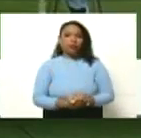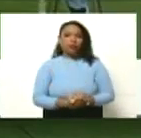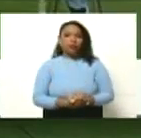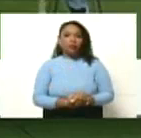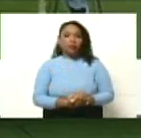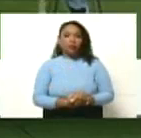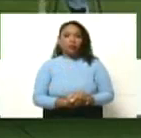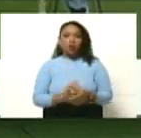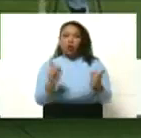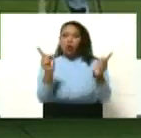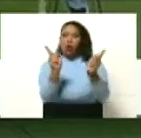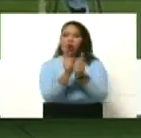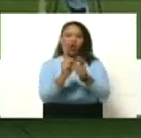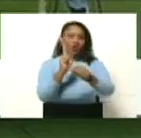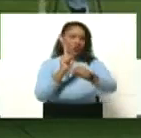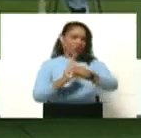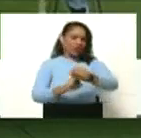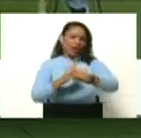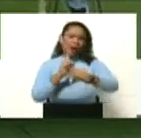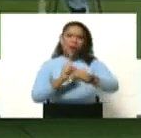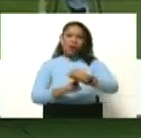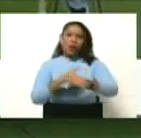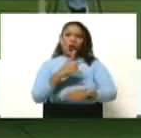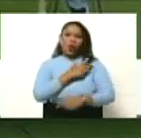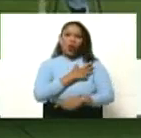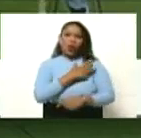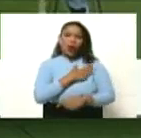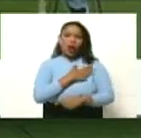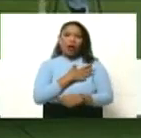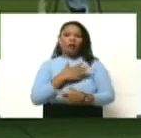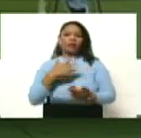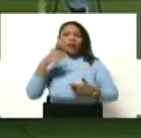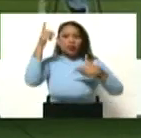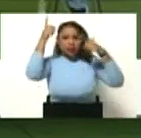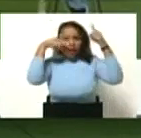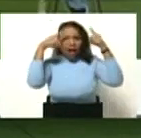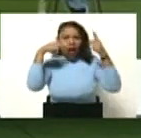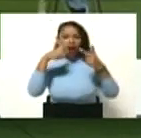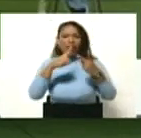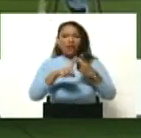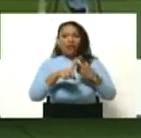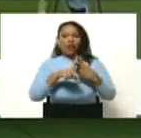Un corto lapso de tiempo. Lula, Dilma, Chávez, Kirchner falleció,